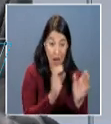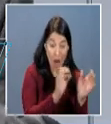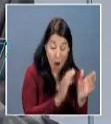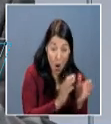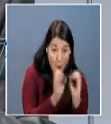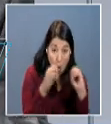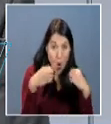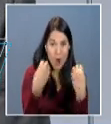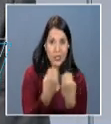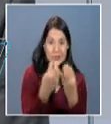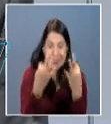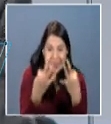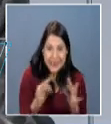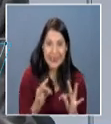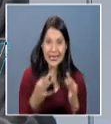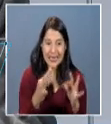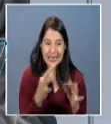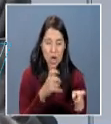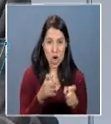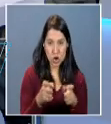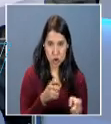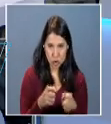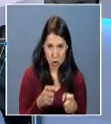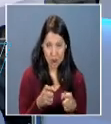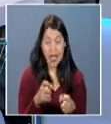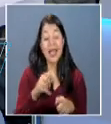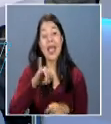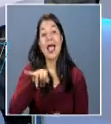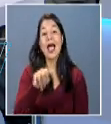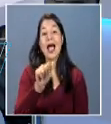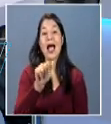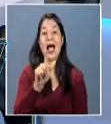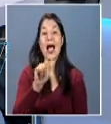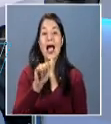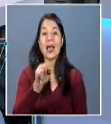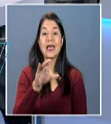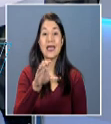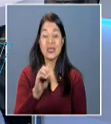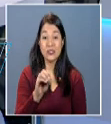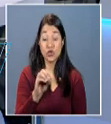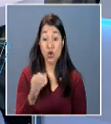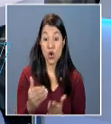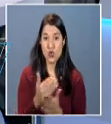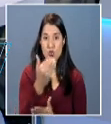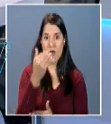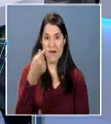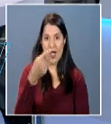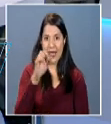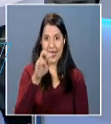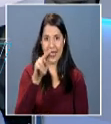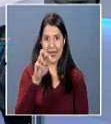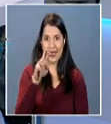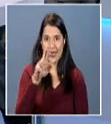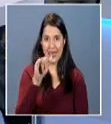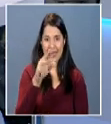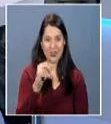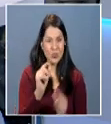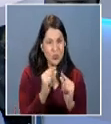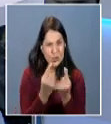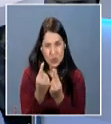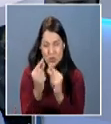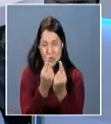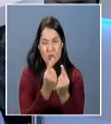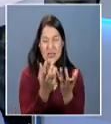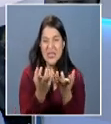Chapo para intentar tomar el control médico, que se llama el Cartel Jalisco Nueva Generación. Entonces, ¿por qué tenemos esta invasión de droga? ¿Por qué tenemos